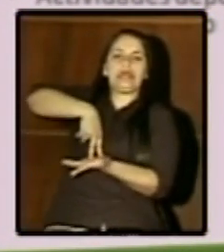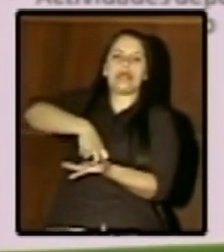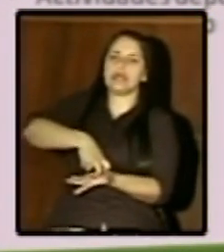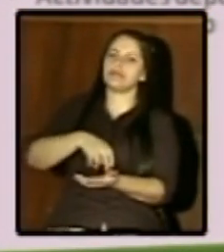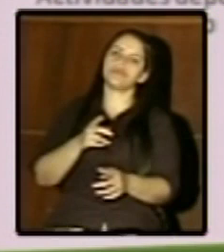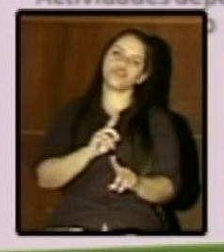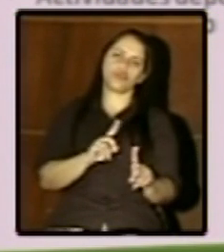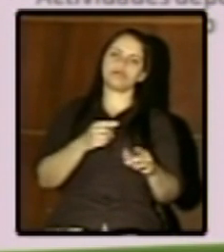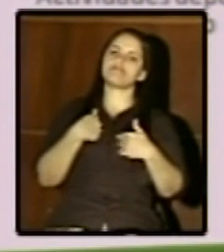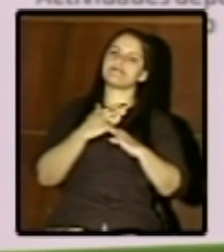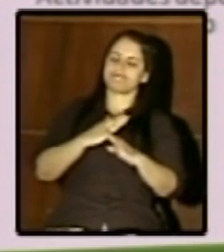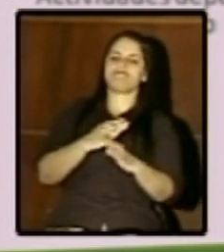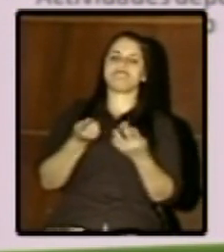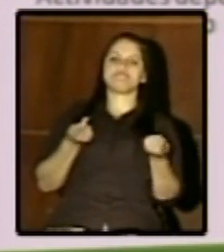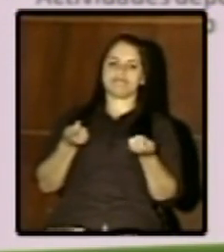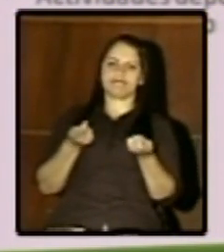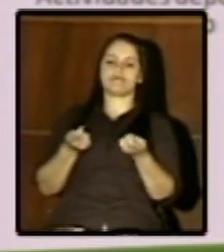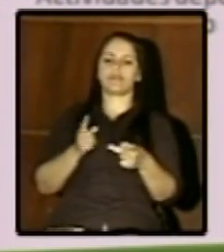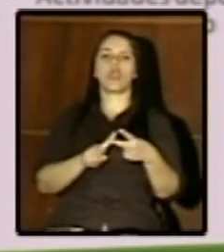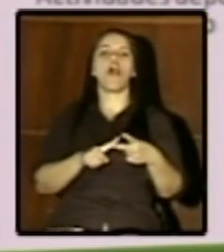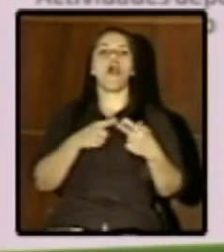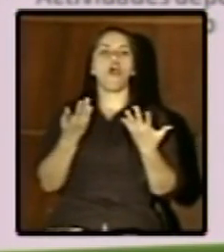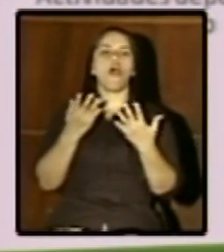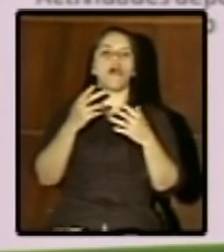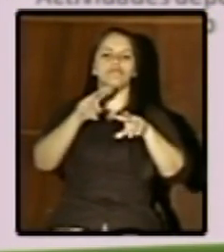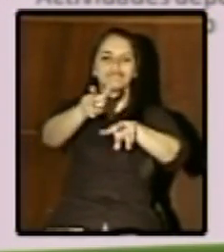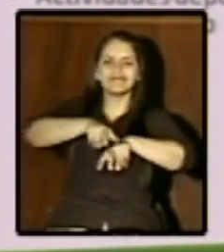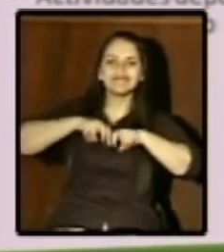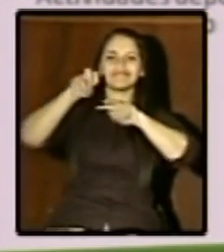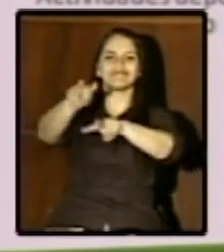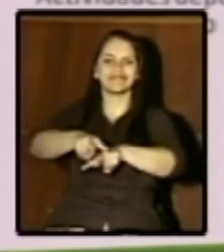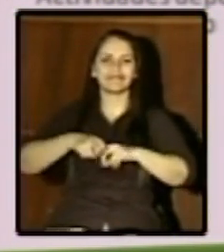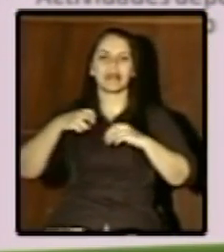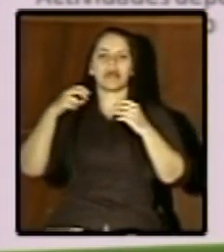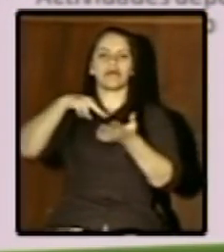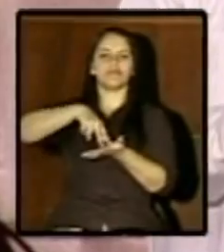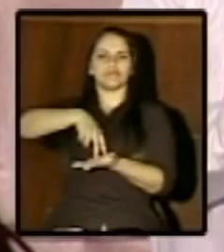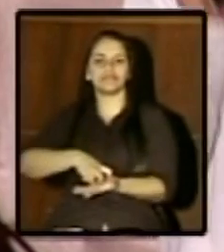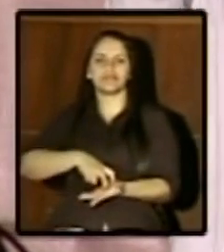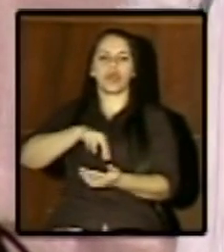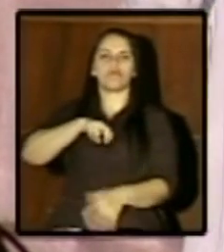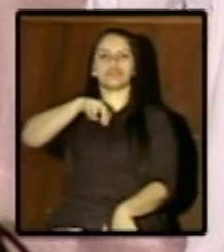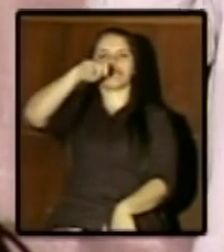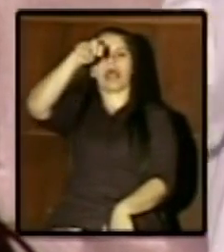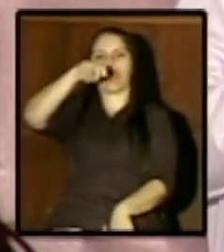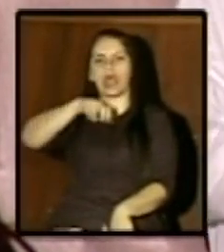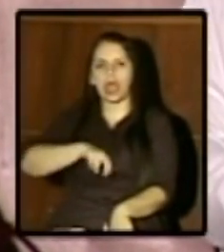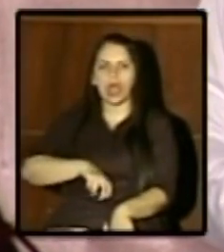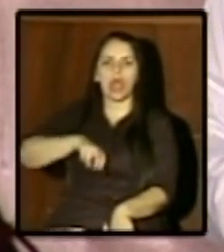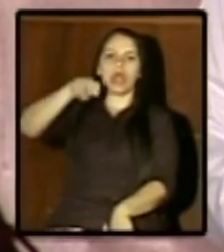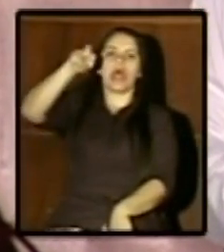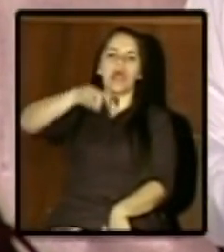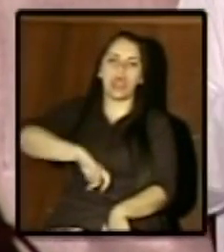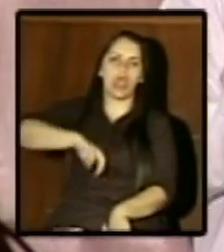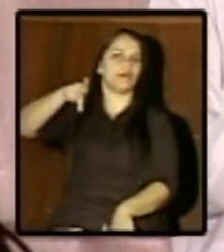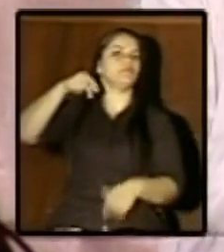flexiones repetitivas y por el simple hecho de que nos predisponen a la artrosis. Los trabajos de campo, los trabajos de subir y